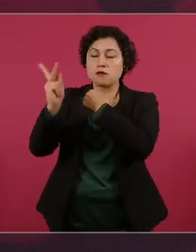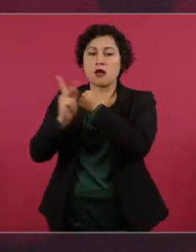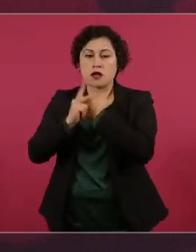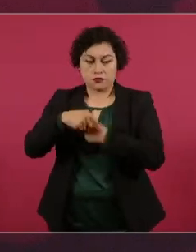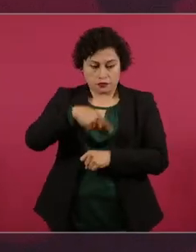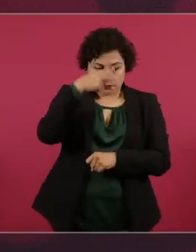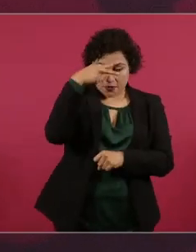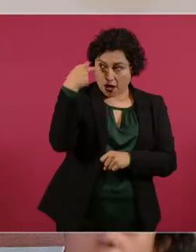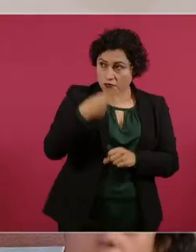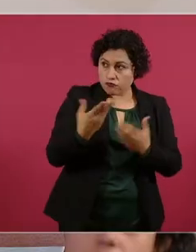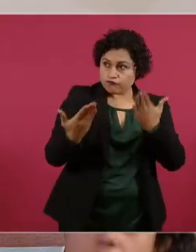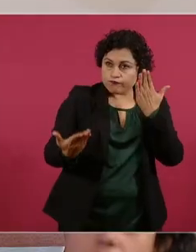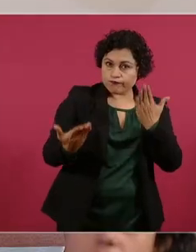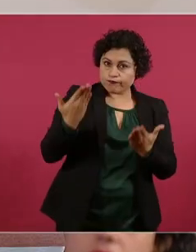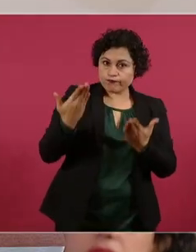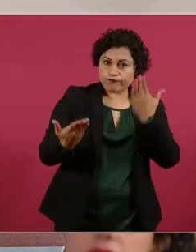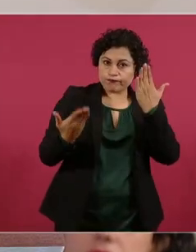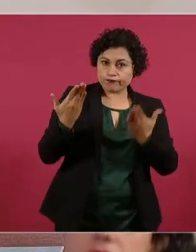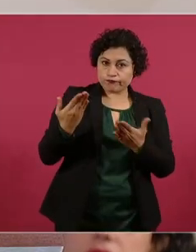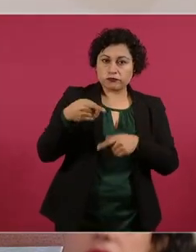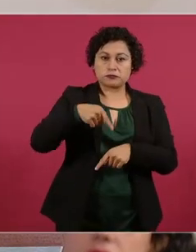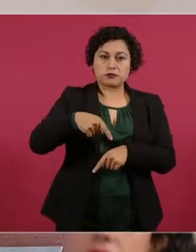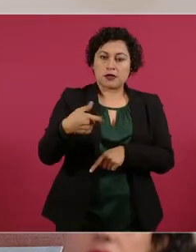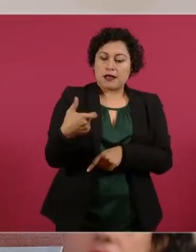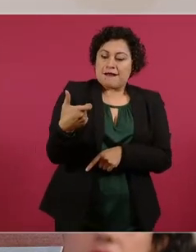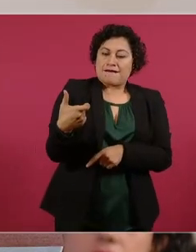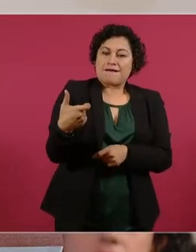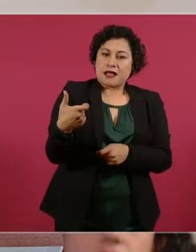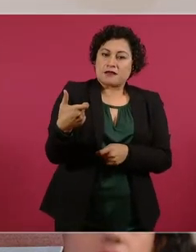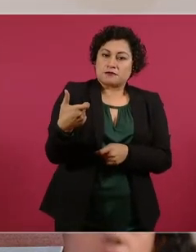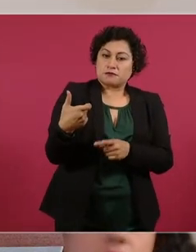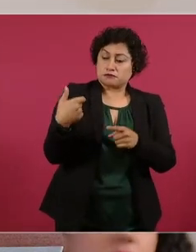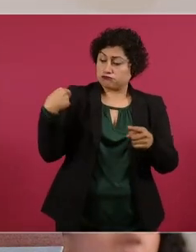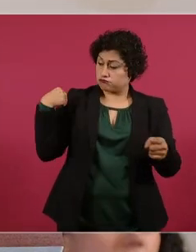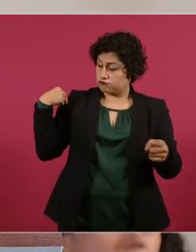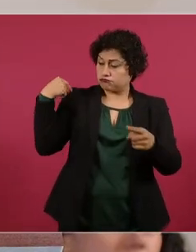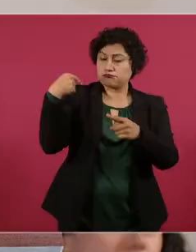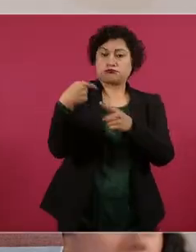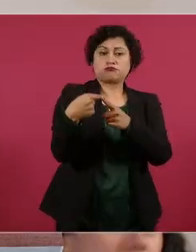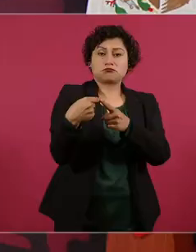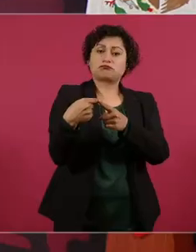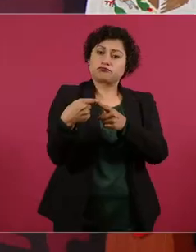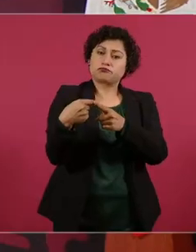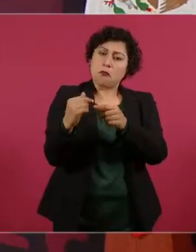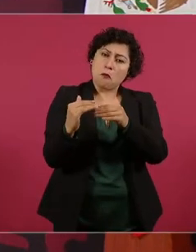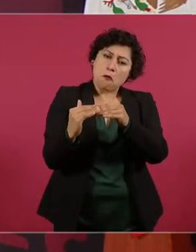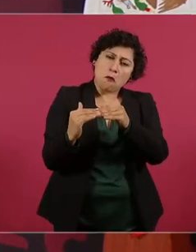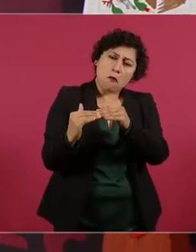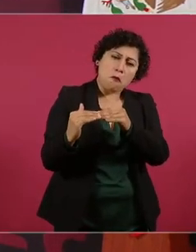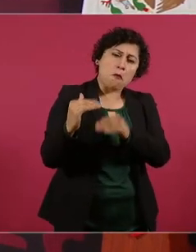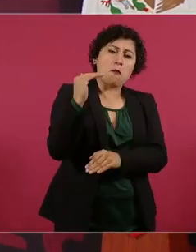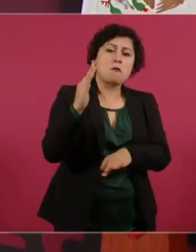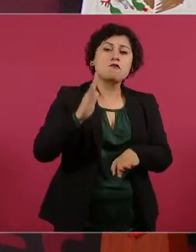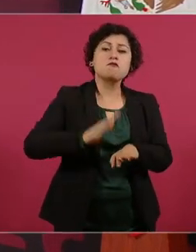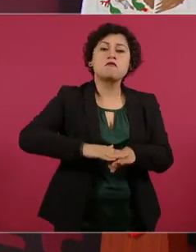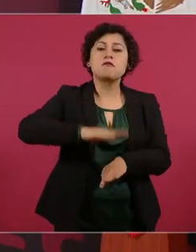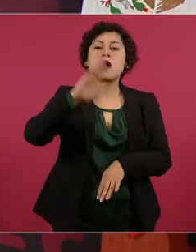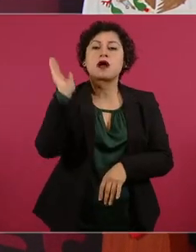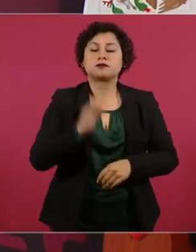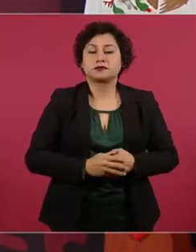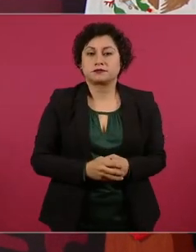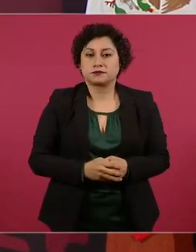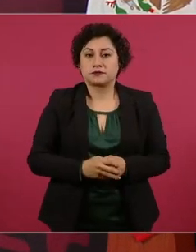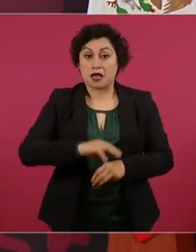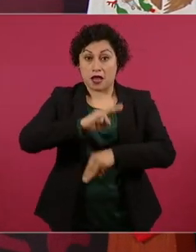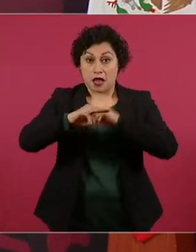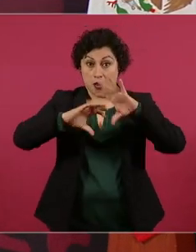Nuestro peso es el que más se ha fortalecido en el mundo, es la moneda que más se ha fortalecido